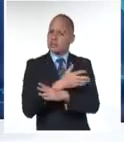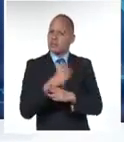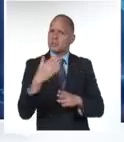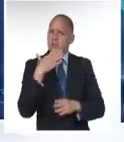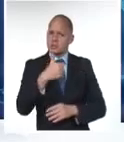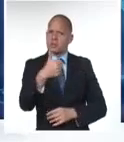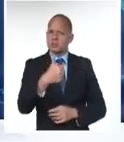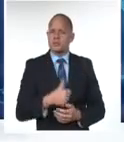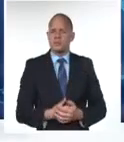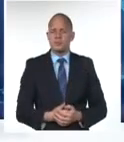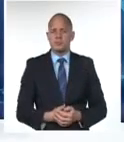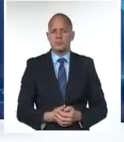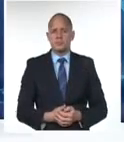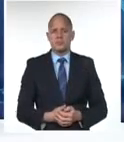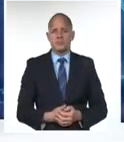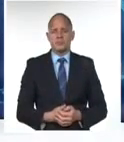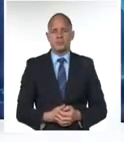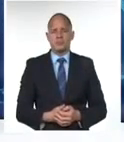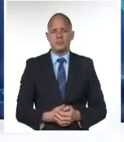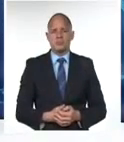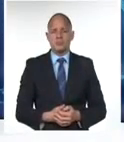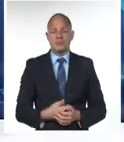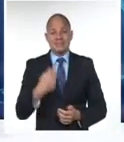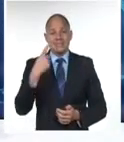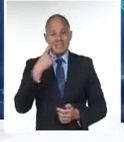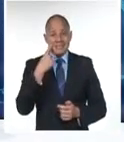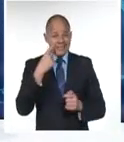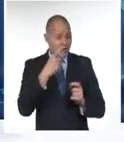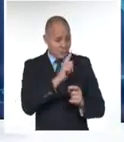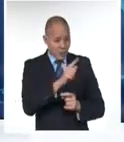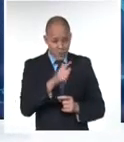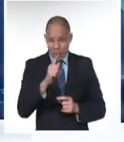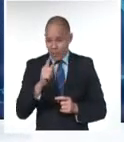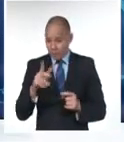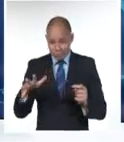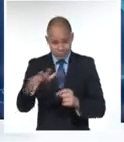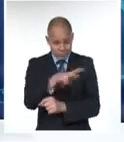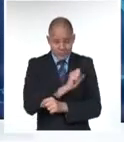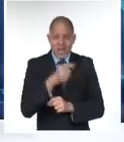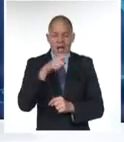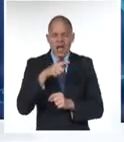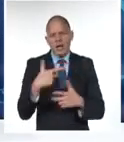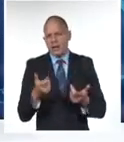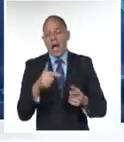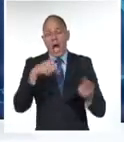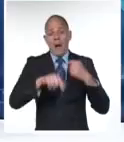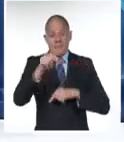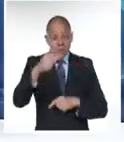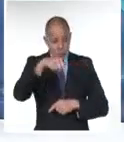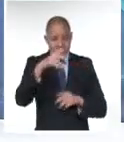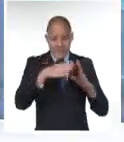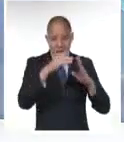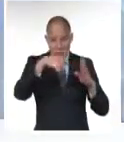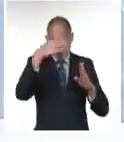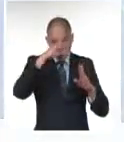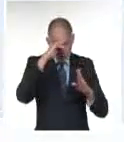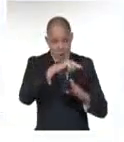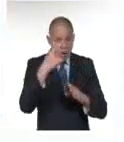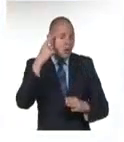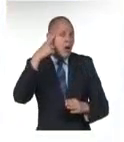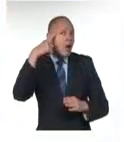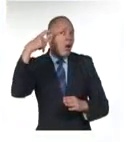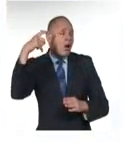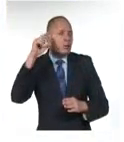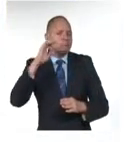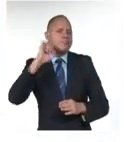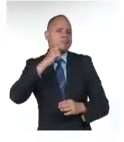estadounidense. Todos son factores que estimulan la migración, y en particular la migración irregular, con destino